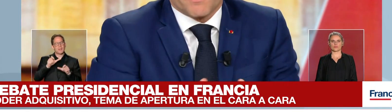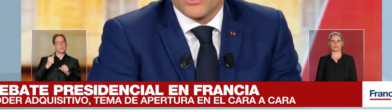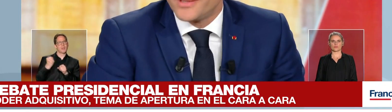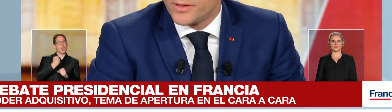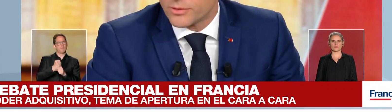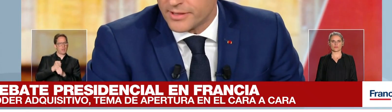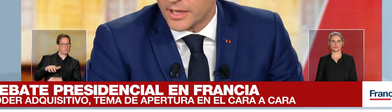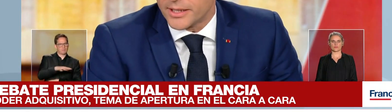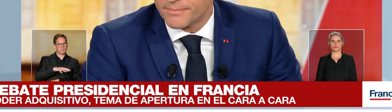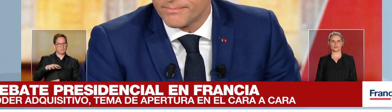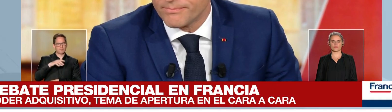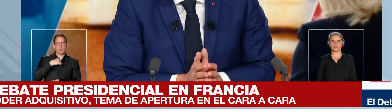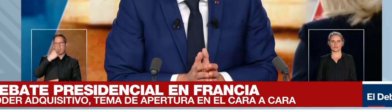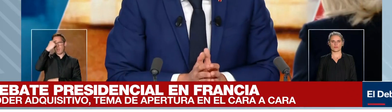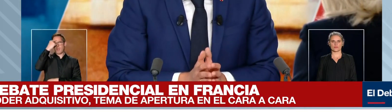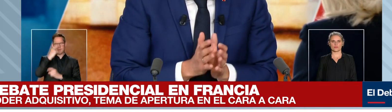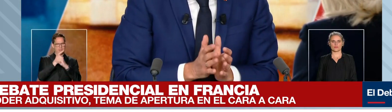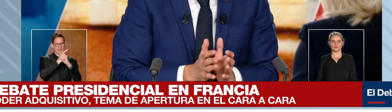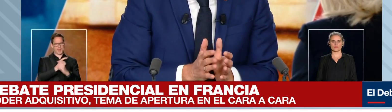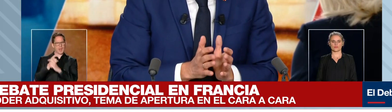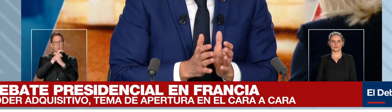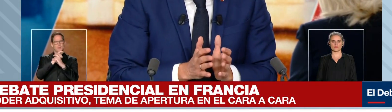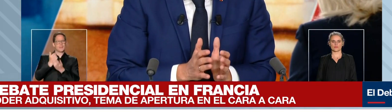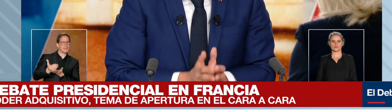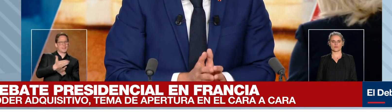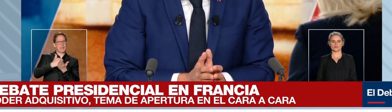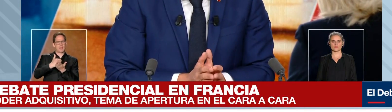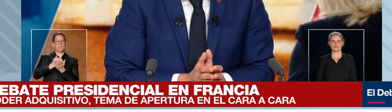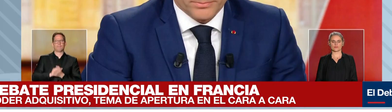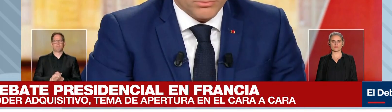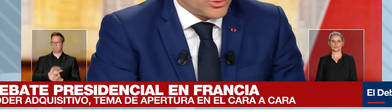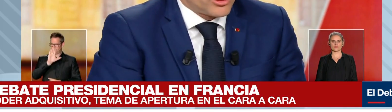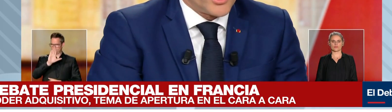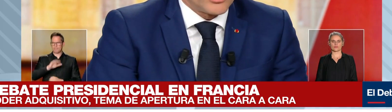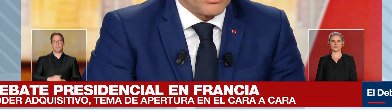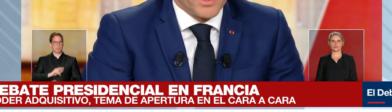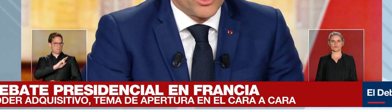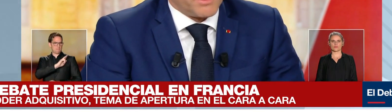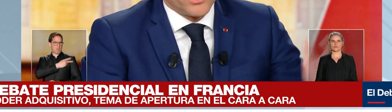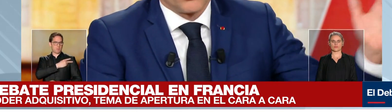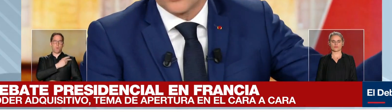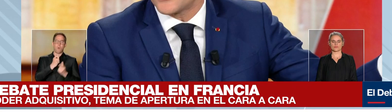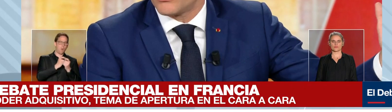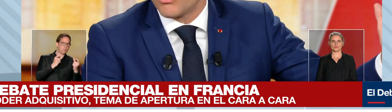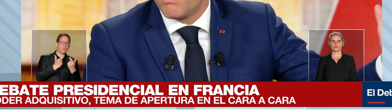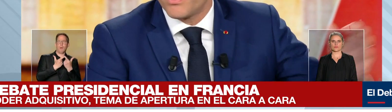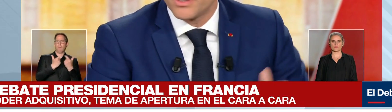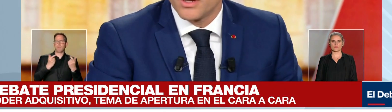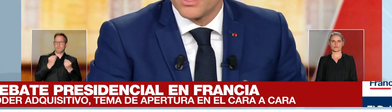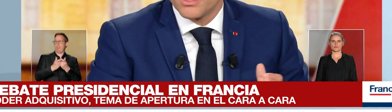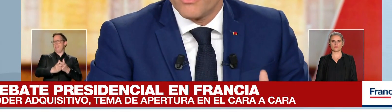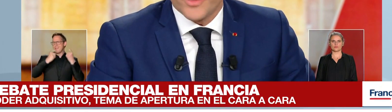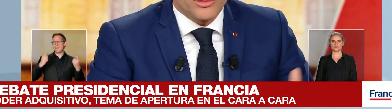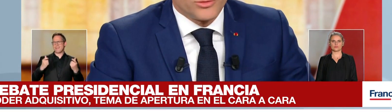muy importante, y es lo que yo llamo el dividendo de los asalariados. Es cuando un patrón, que ya sea